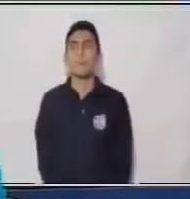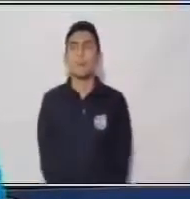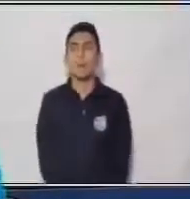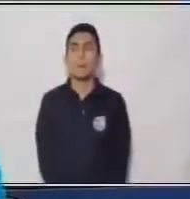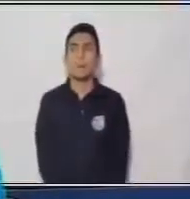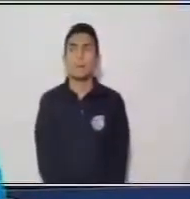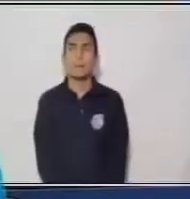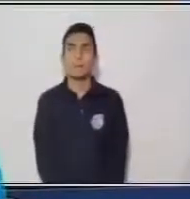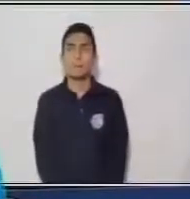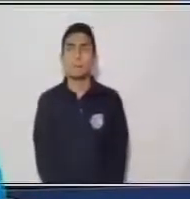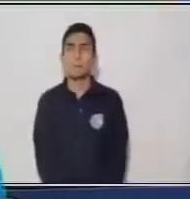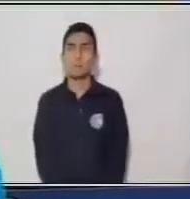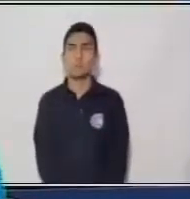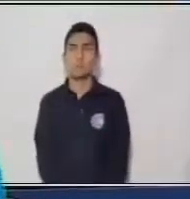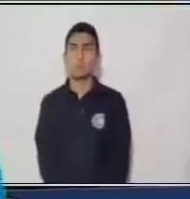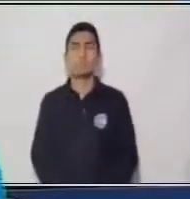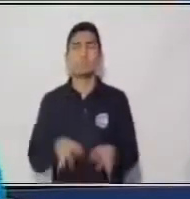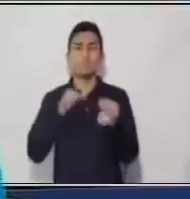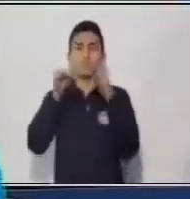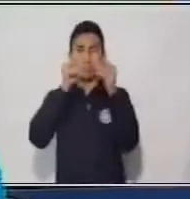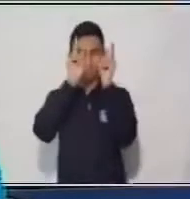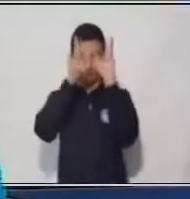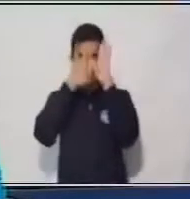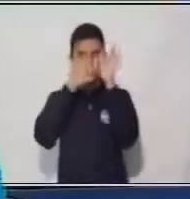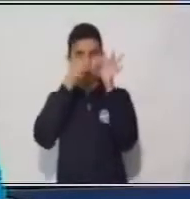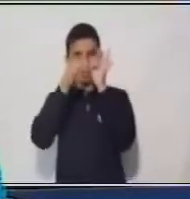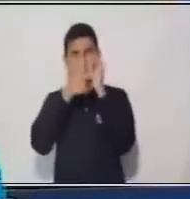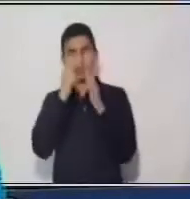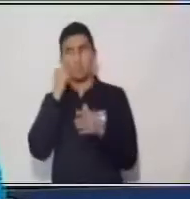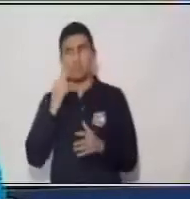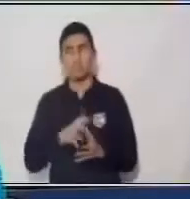y vamos a establecer lo siguiente.